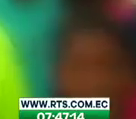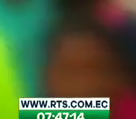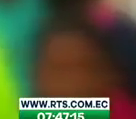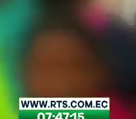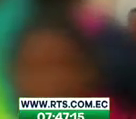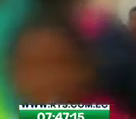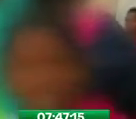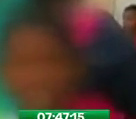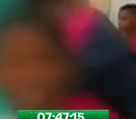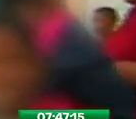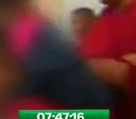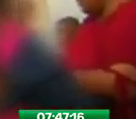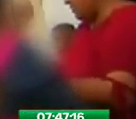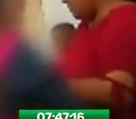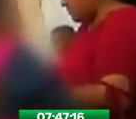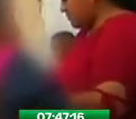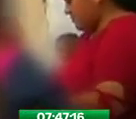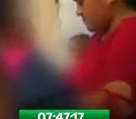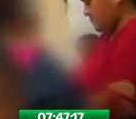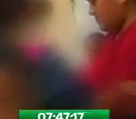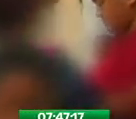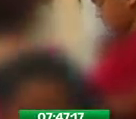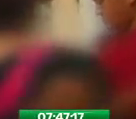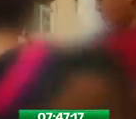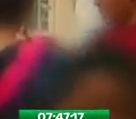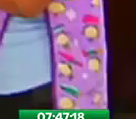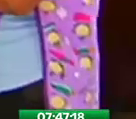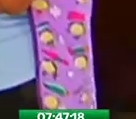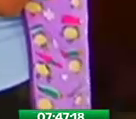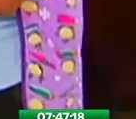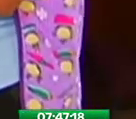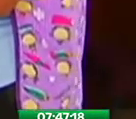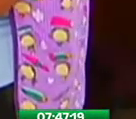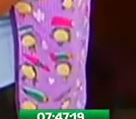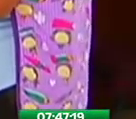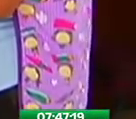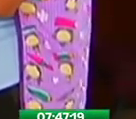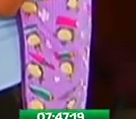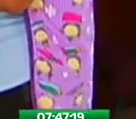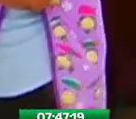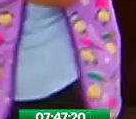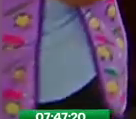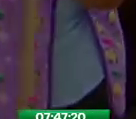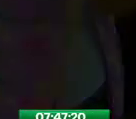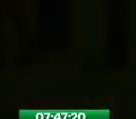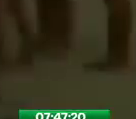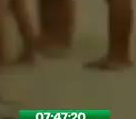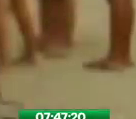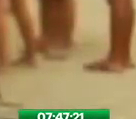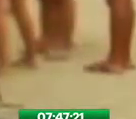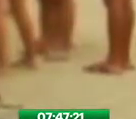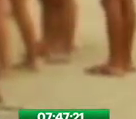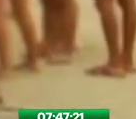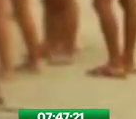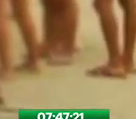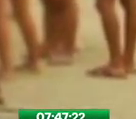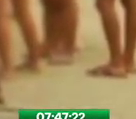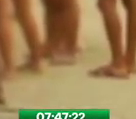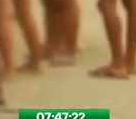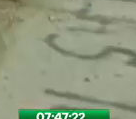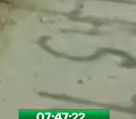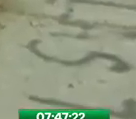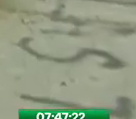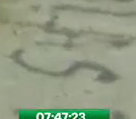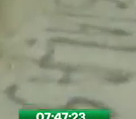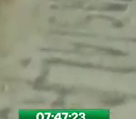nosotros? Y las profesoras se armaron de valor a coger palo para poderle, o sea, para espantarlo. Según los padres de